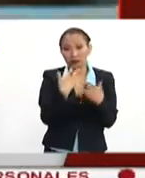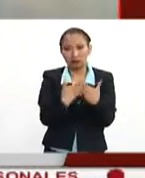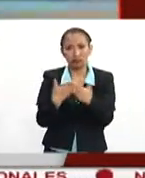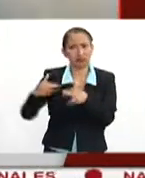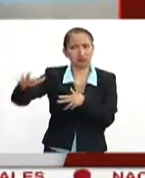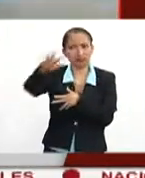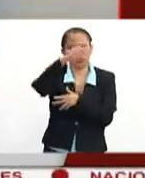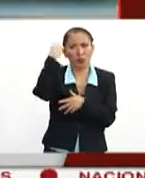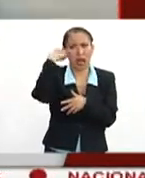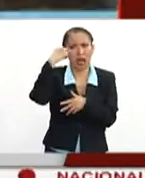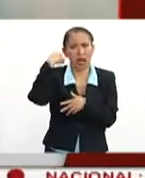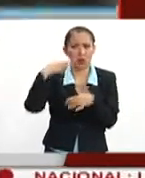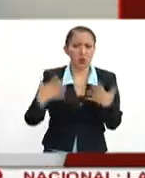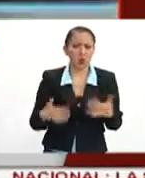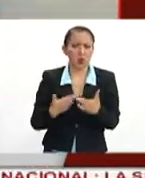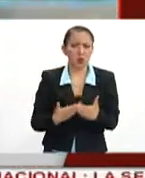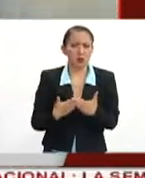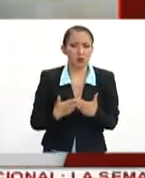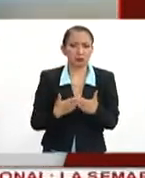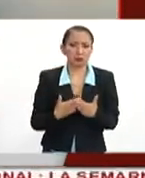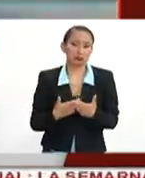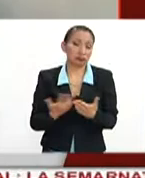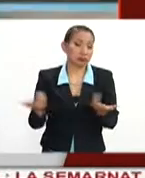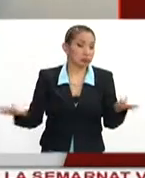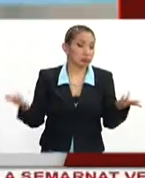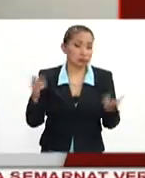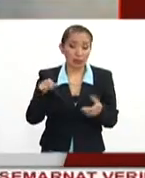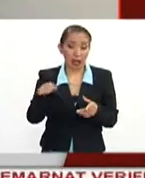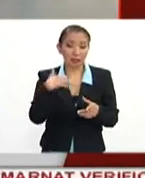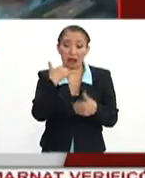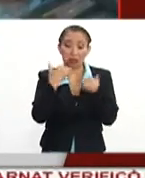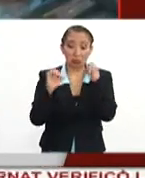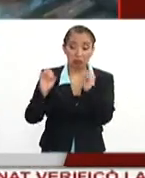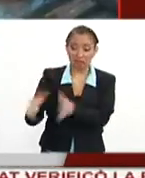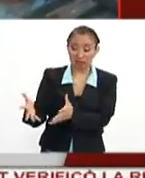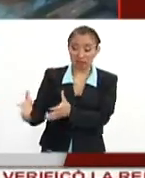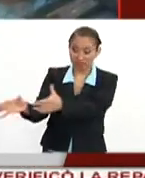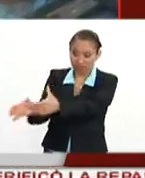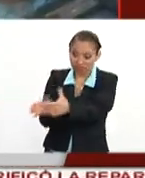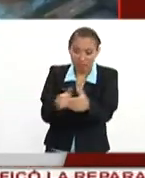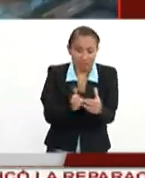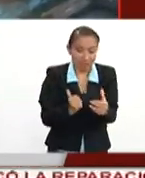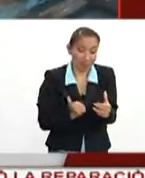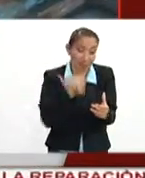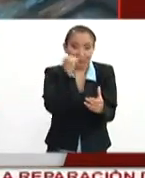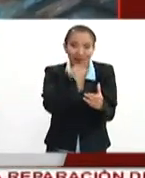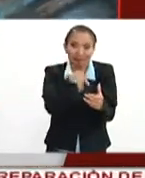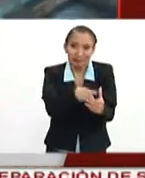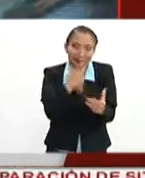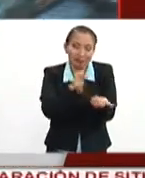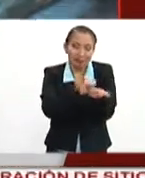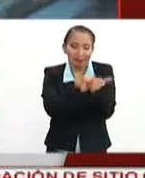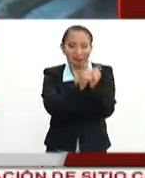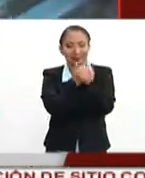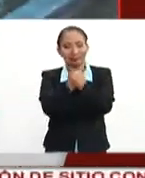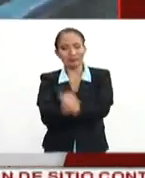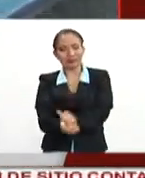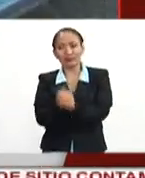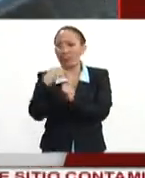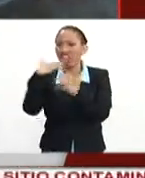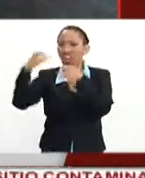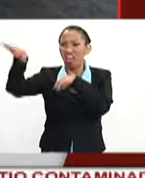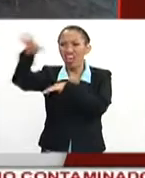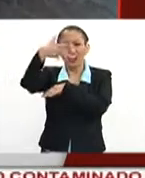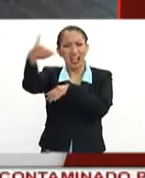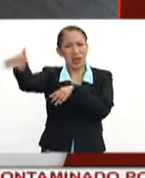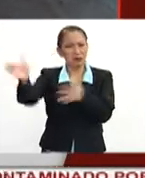abundante en el estado y realmente es basura, la cual no nos aprovecha y al contrario está contaminando todos